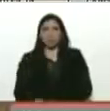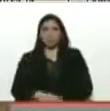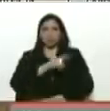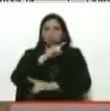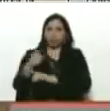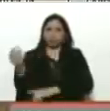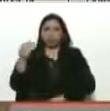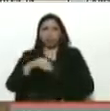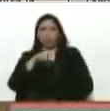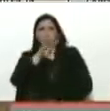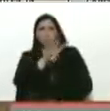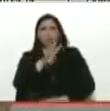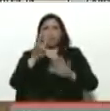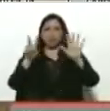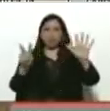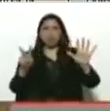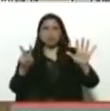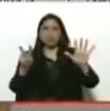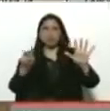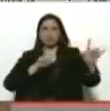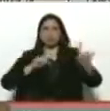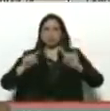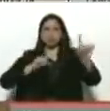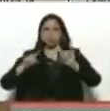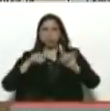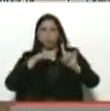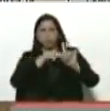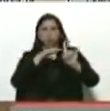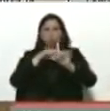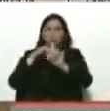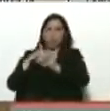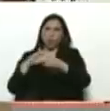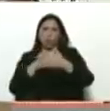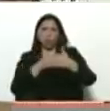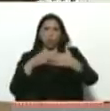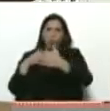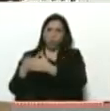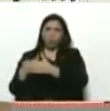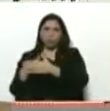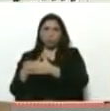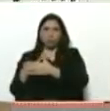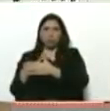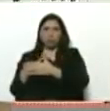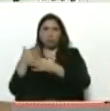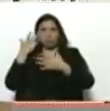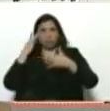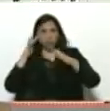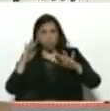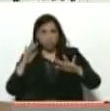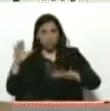más de 47 complots dirigidos contra la aviación militar, que se referían a los intentos que